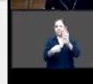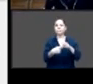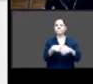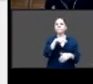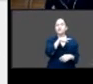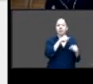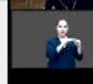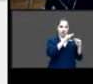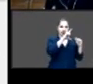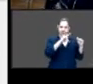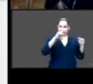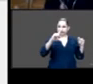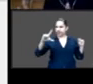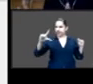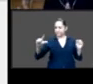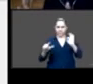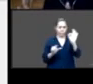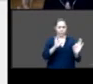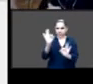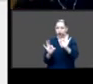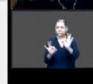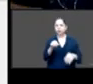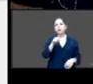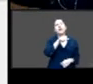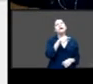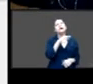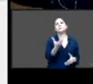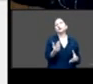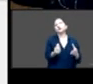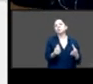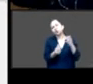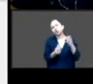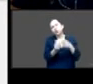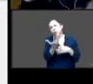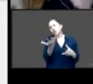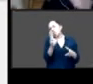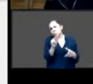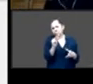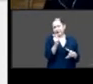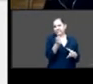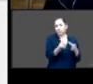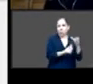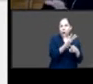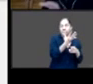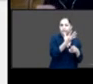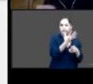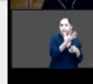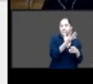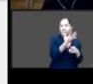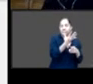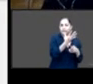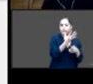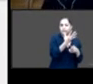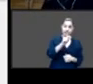estas nuevas, no son nuevas, pero hemos reestimado las metas para la estrategia de 2024 y 2030 por entidad